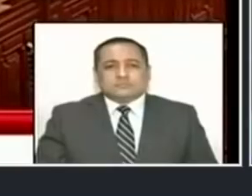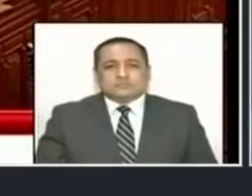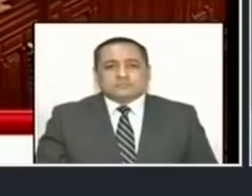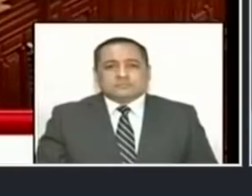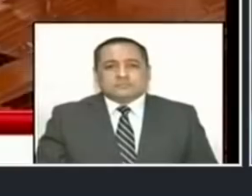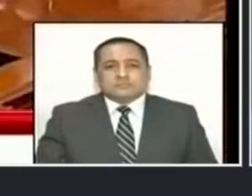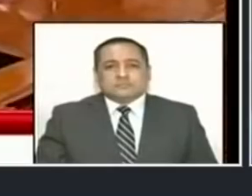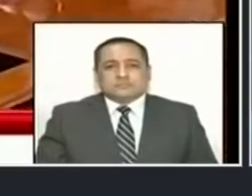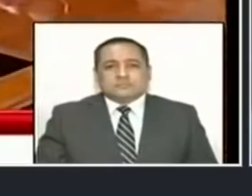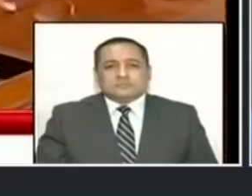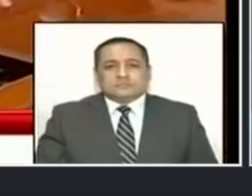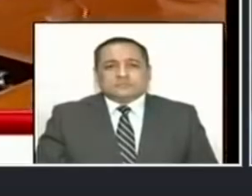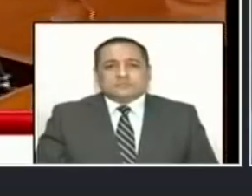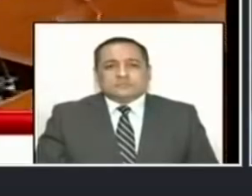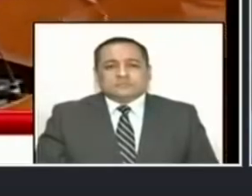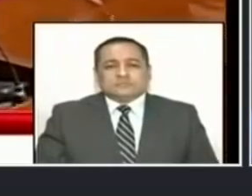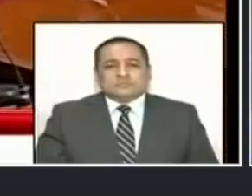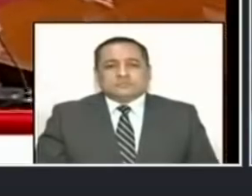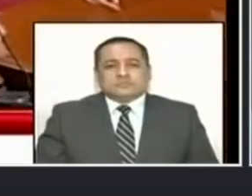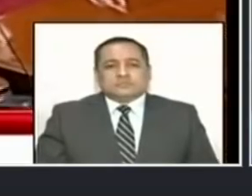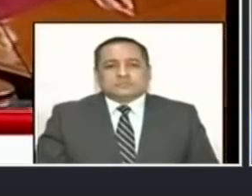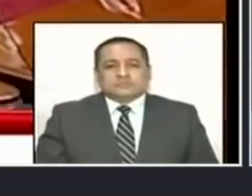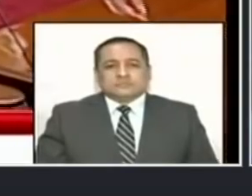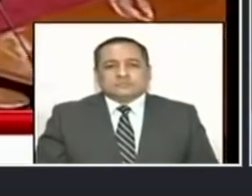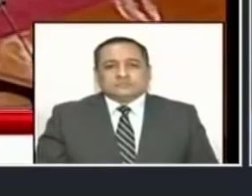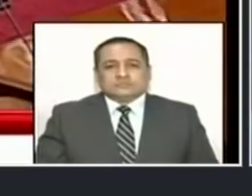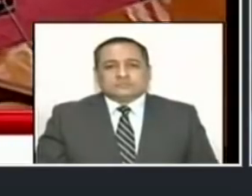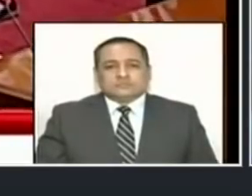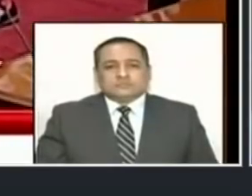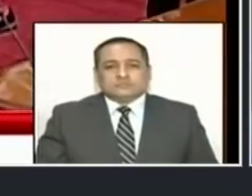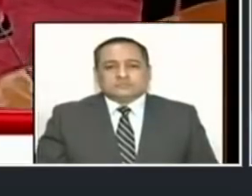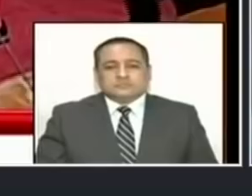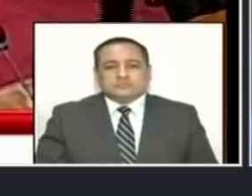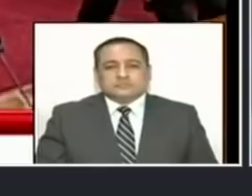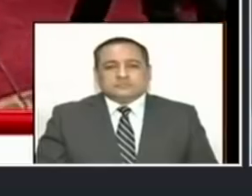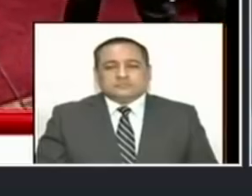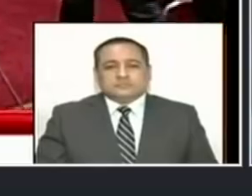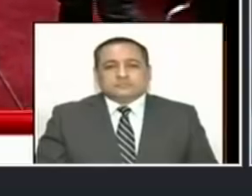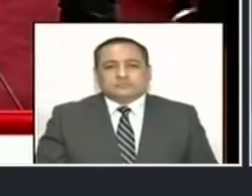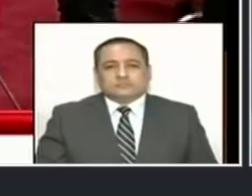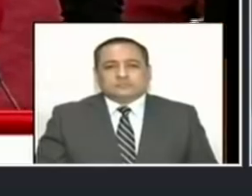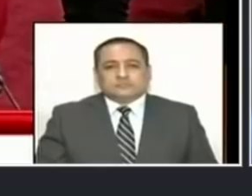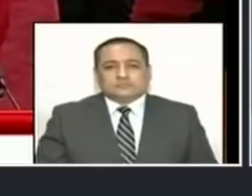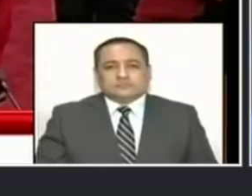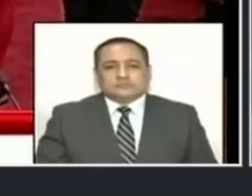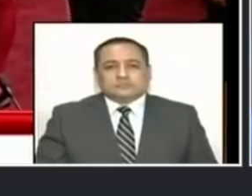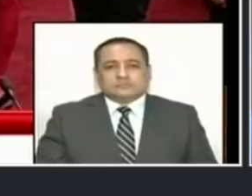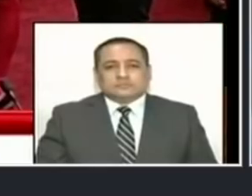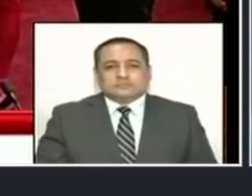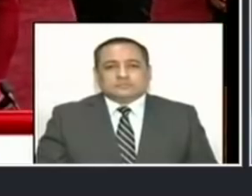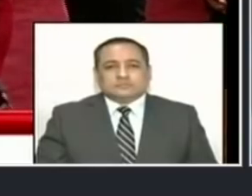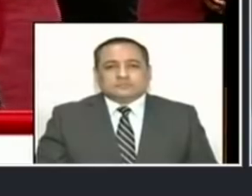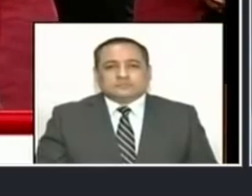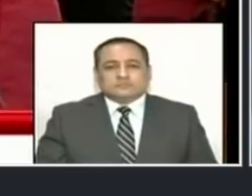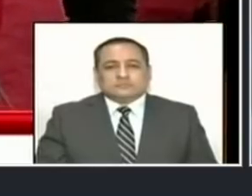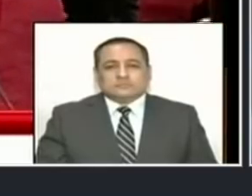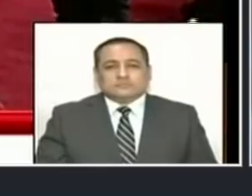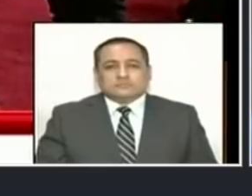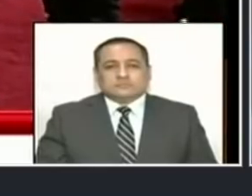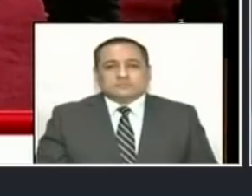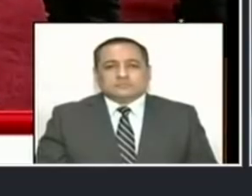Se ha modificado la representación de la mujer. Hoy día será paritaria la participación de la mujer en las listas de